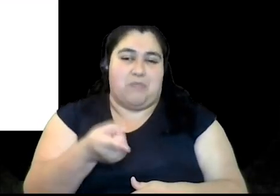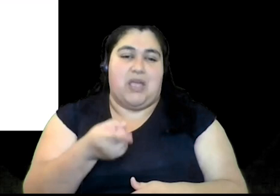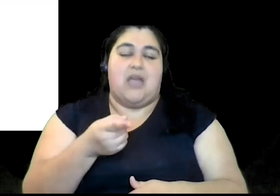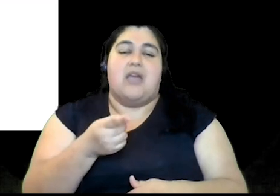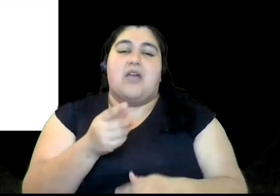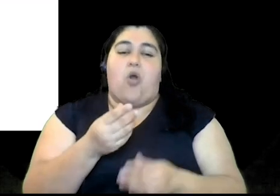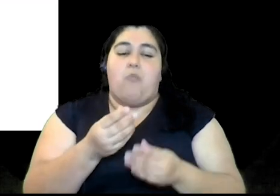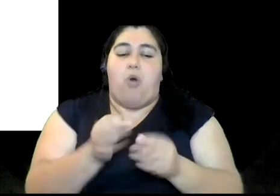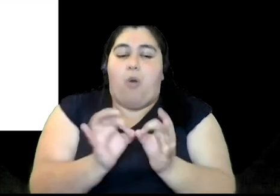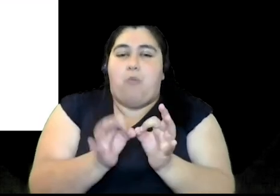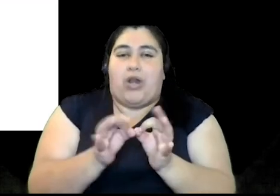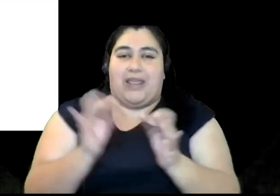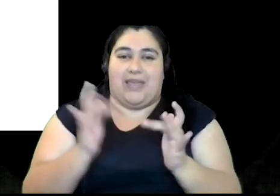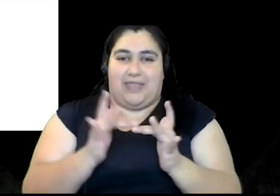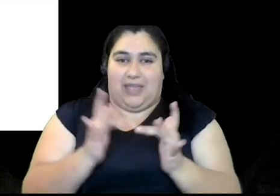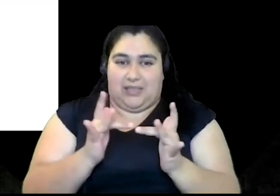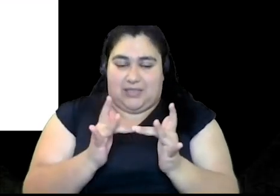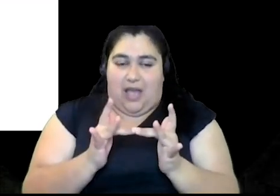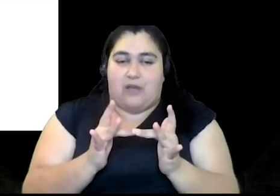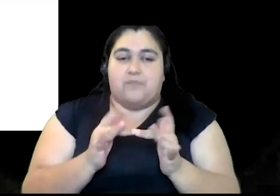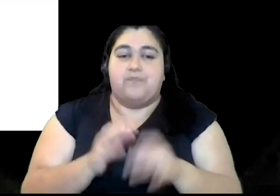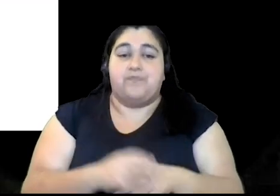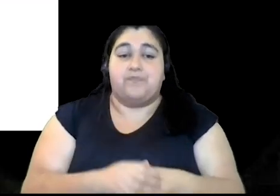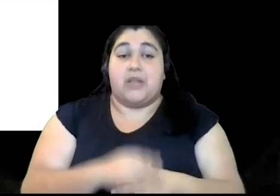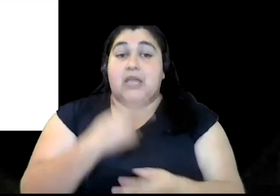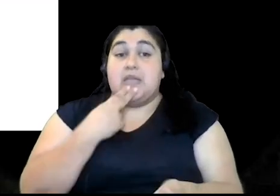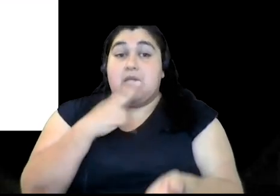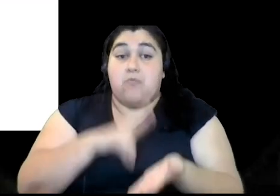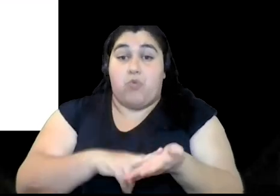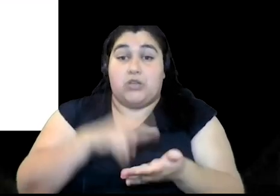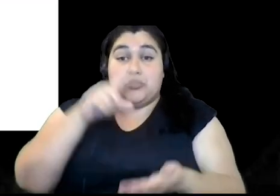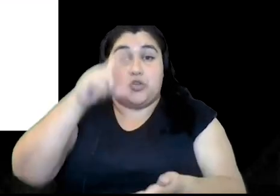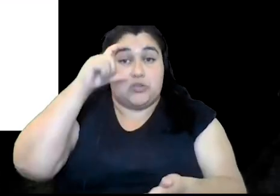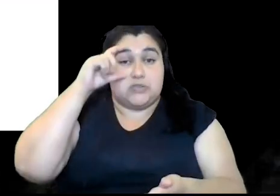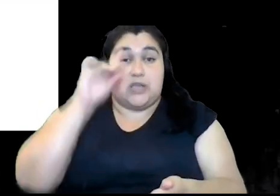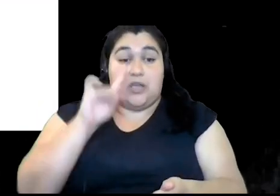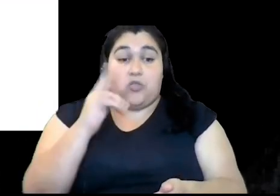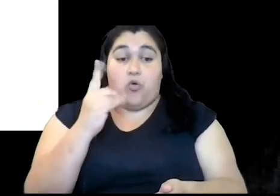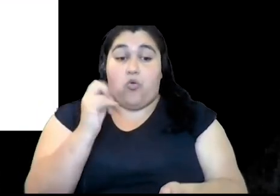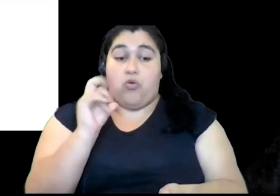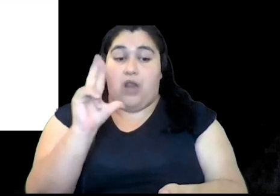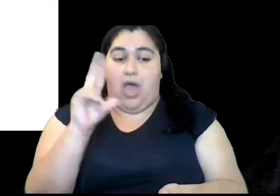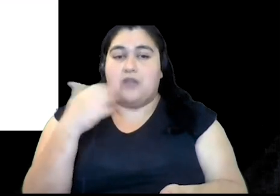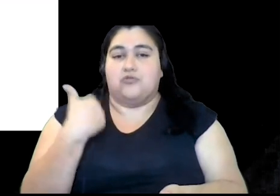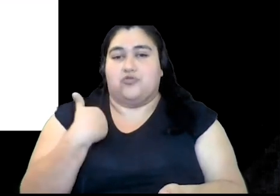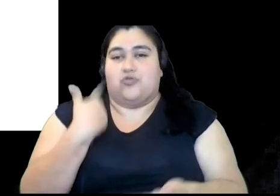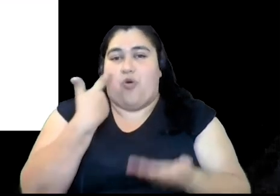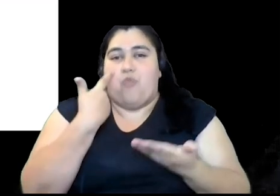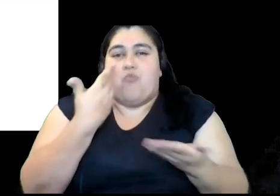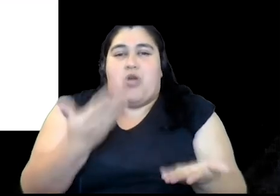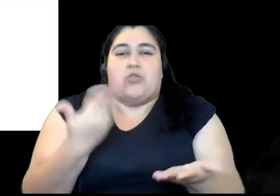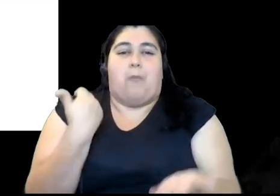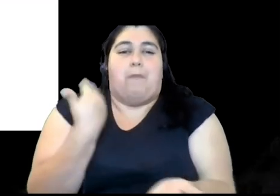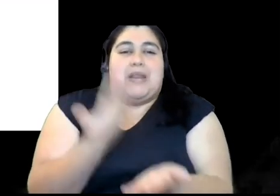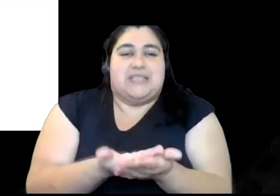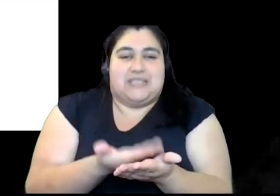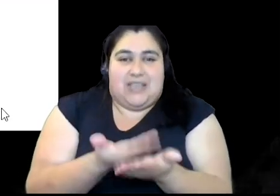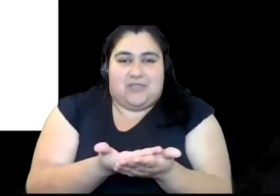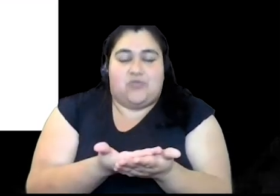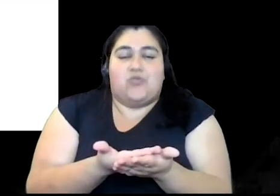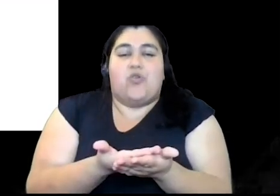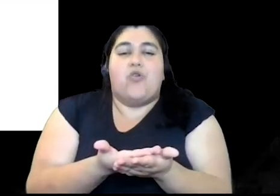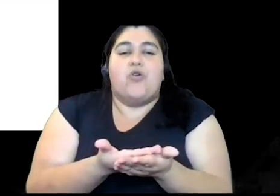digitales. El impuesto cedular, yo lo hago, lo liquido y lo presento en una declaración